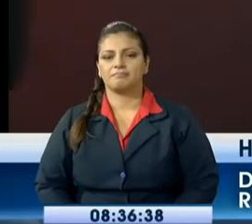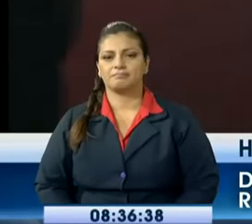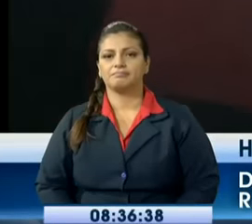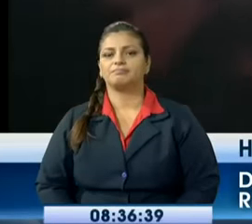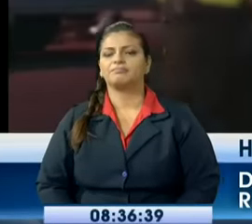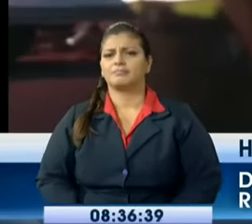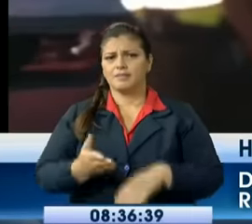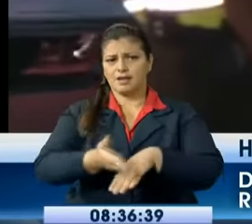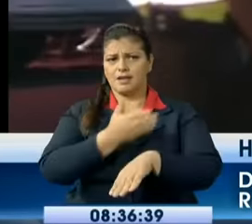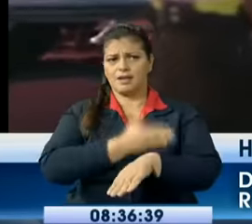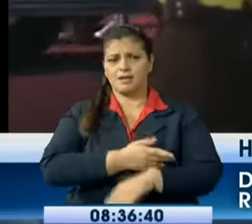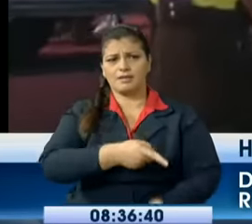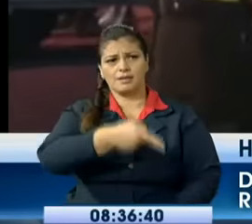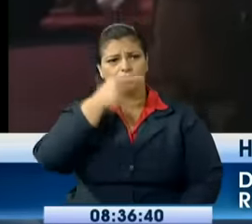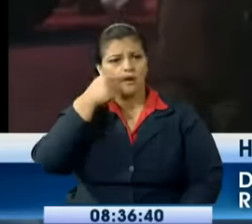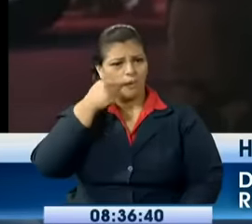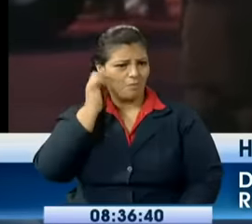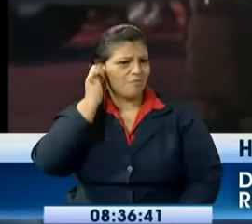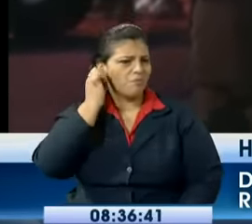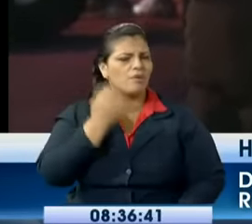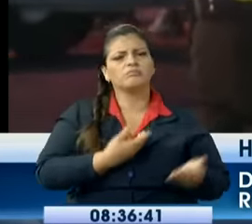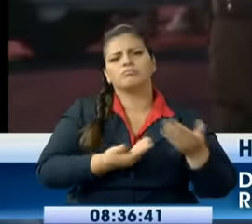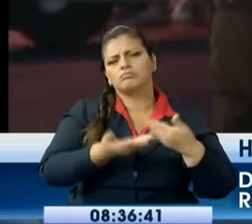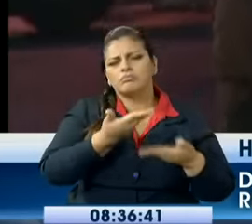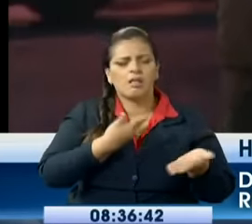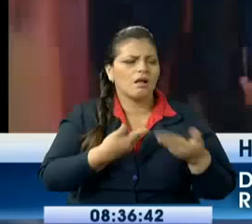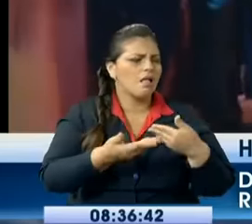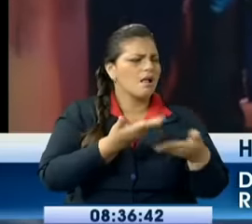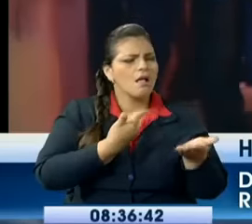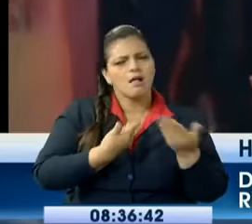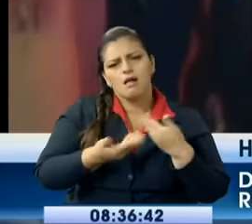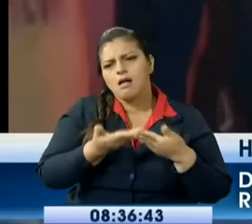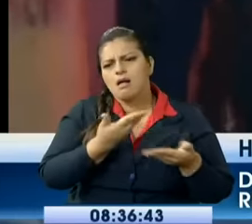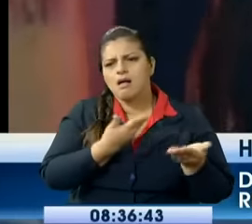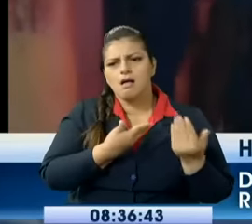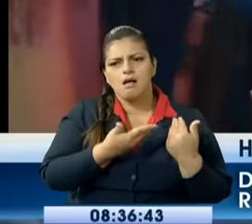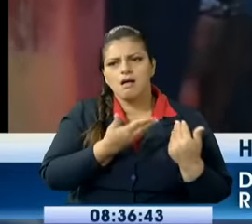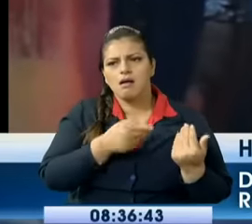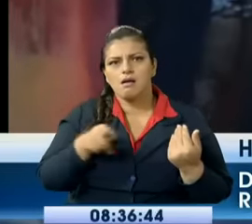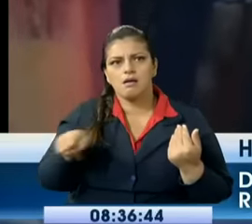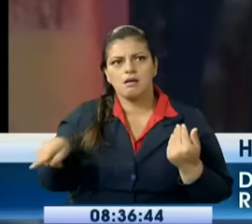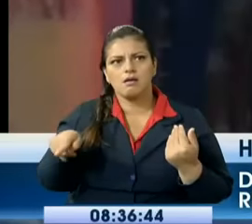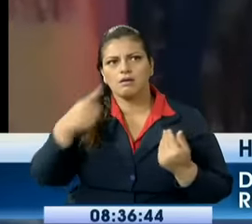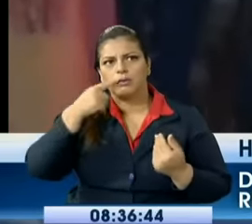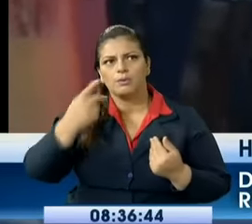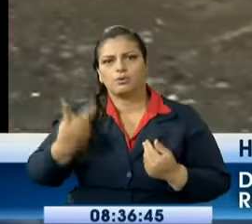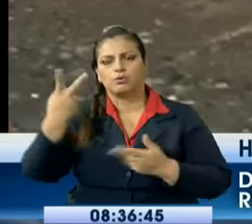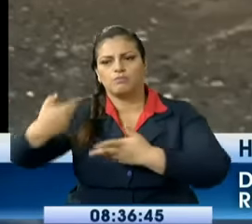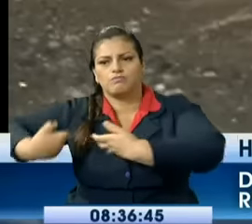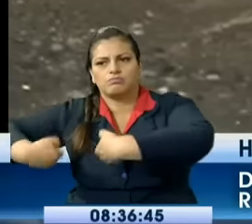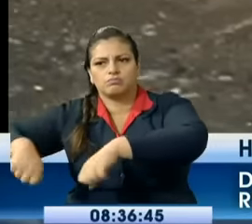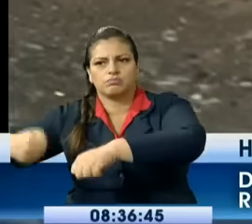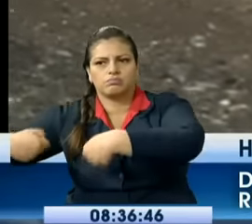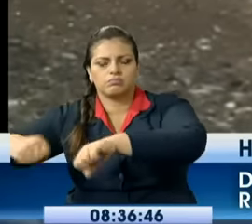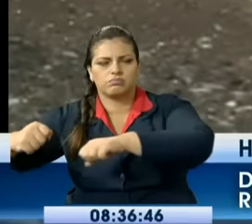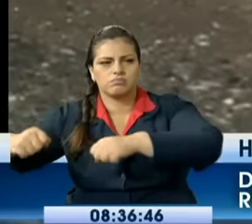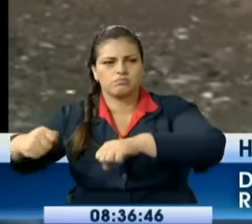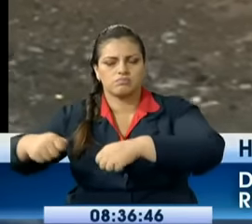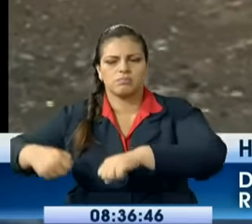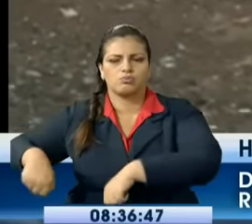Minutos antes de la ejecución, la víctima conversaba con una mujer, hasta que se acercaron dos sujetos en moto y